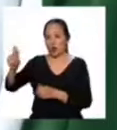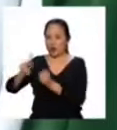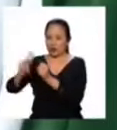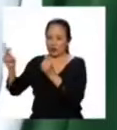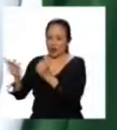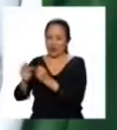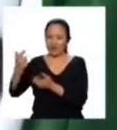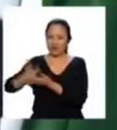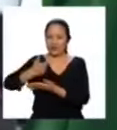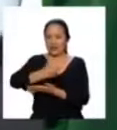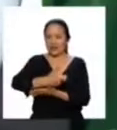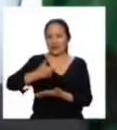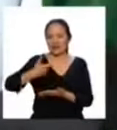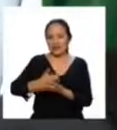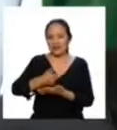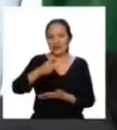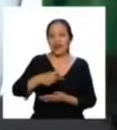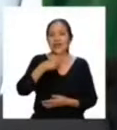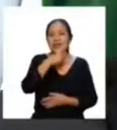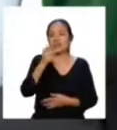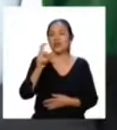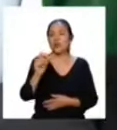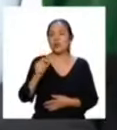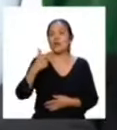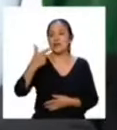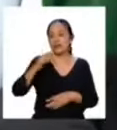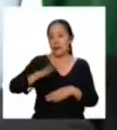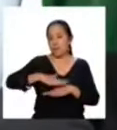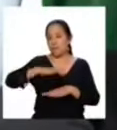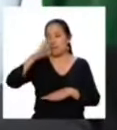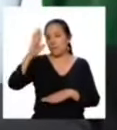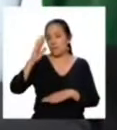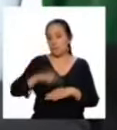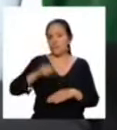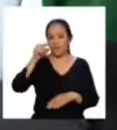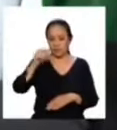país y 127% más que lo